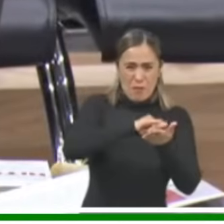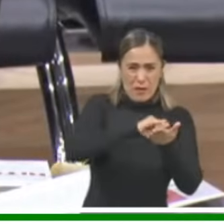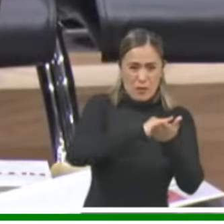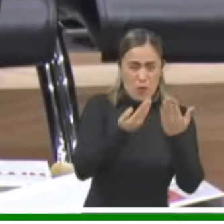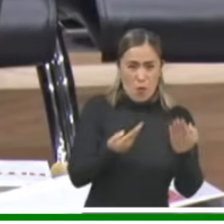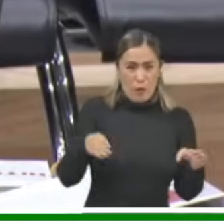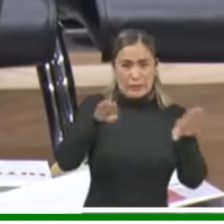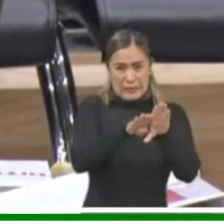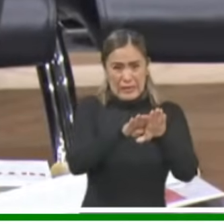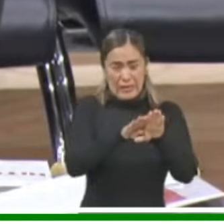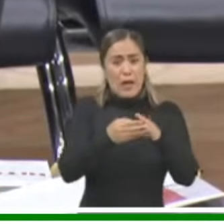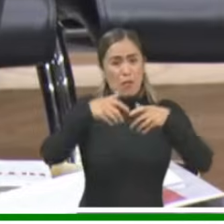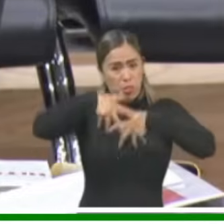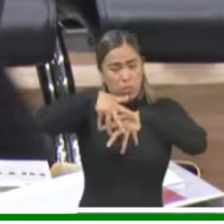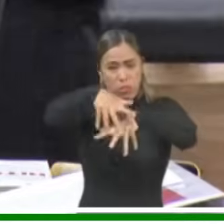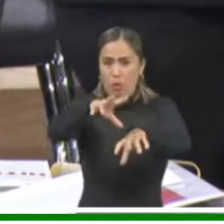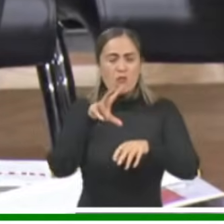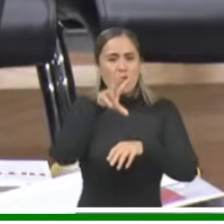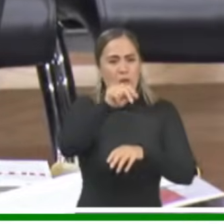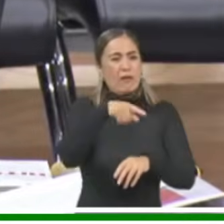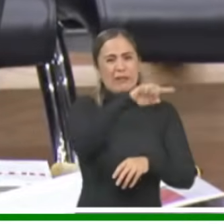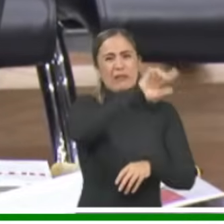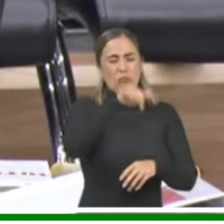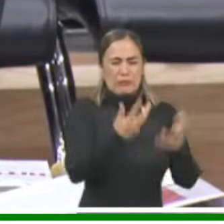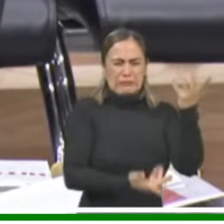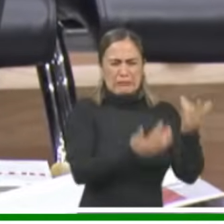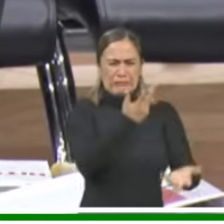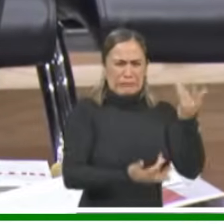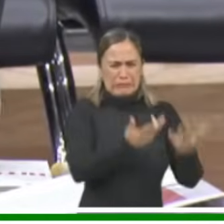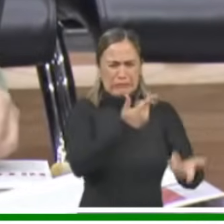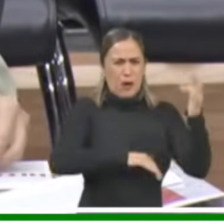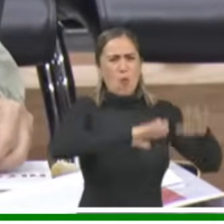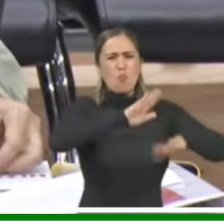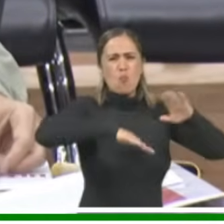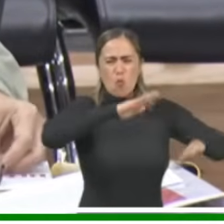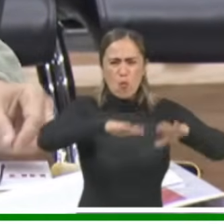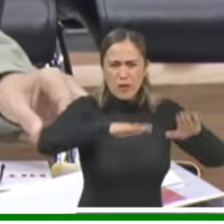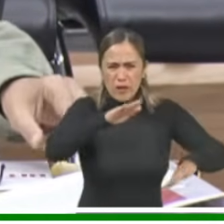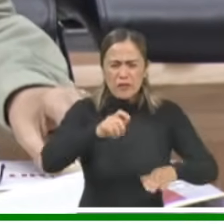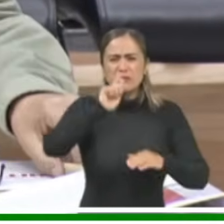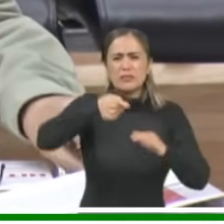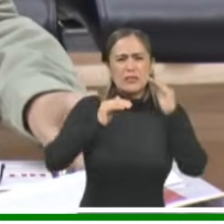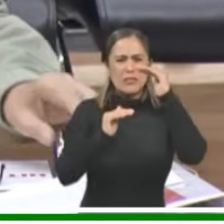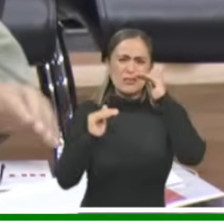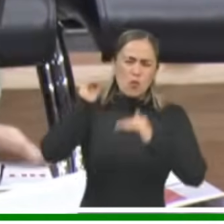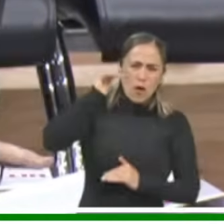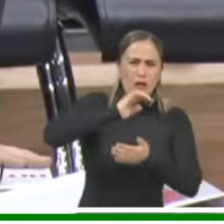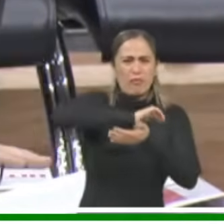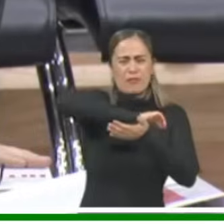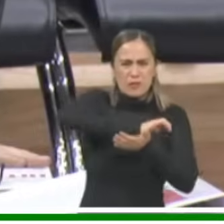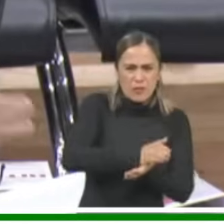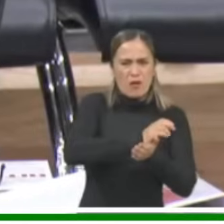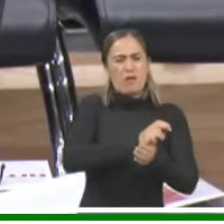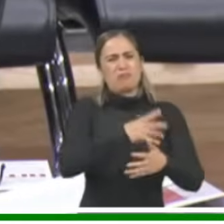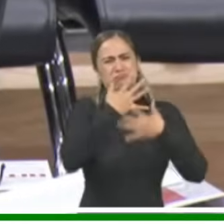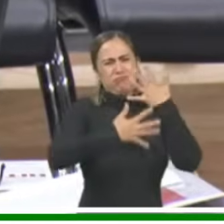pudieran manifestarse ese día, y que efectivamente la desigualdad, la discriminación, la violencia contra